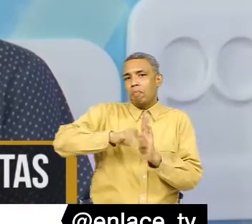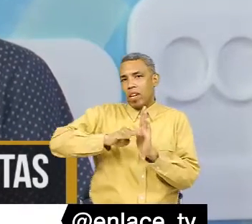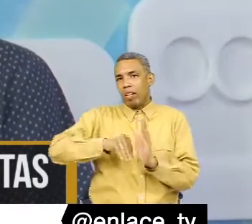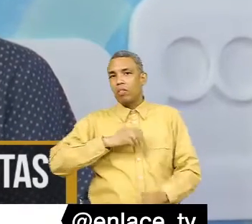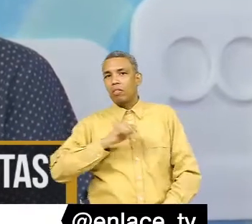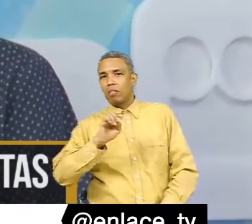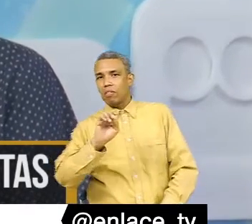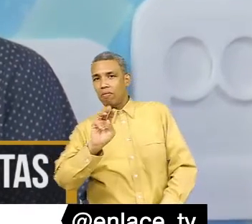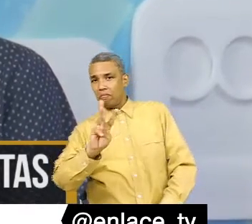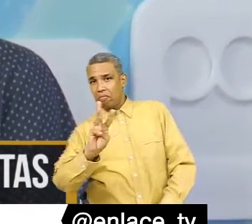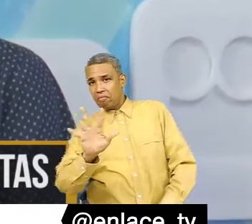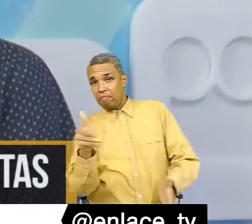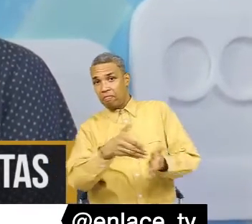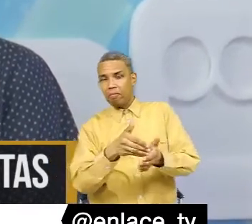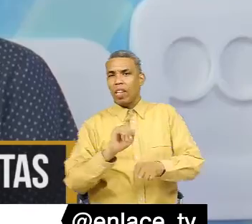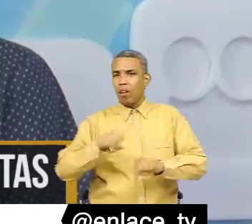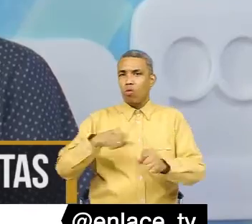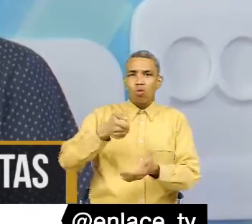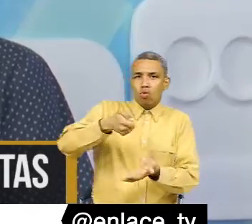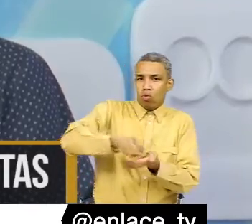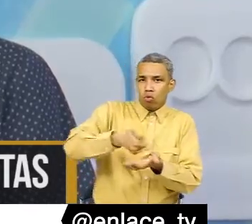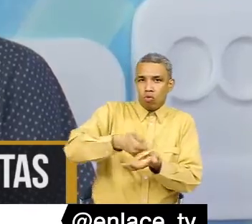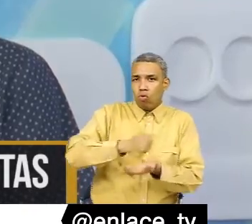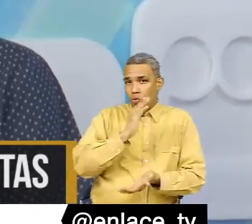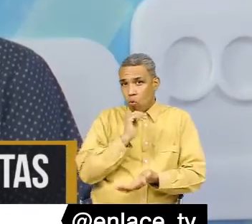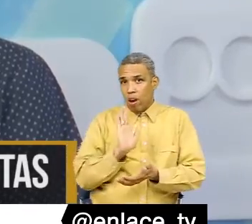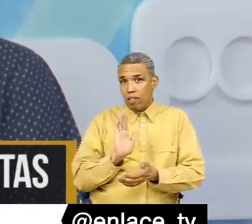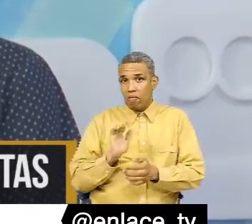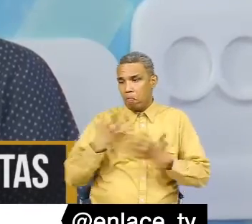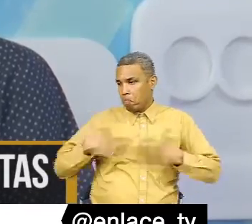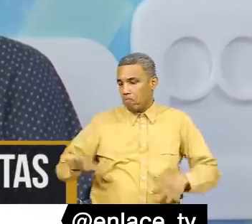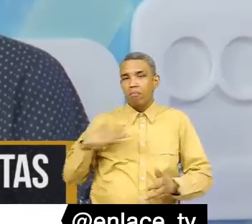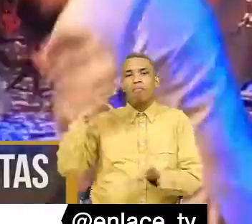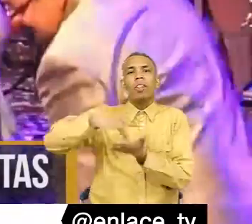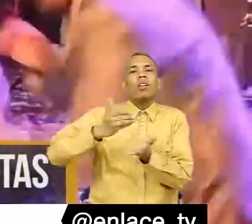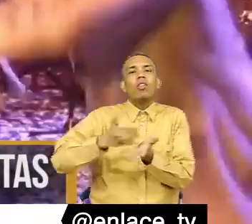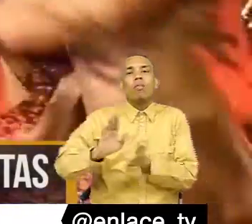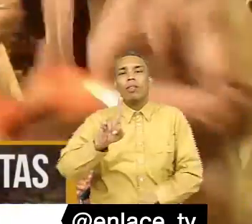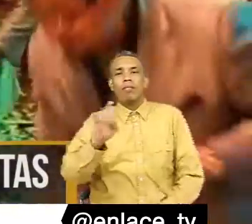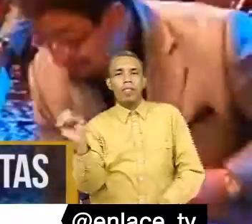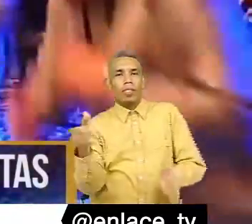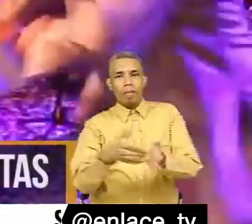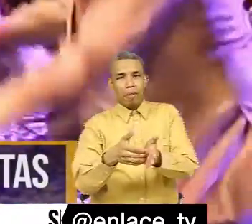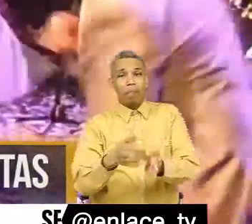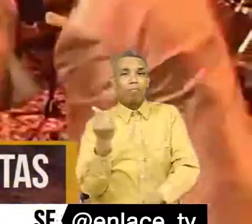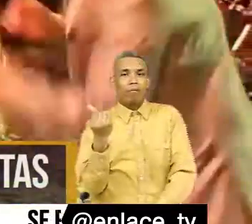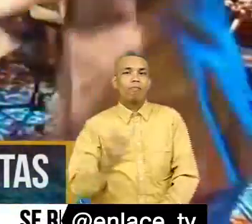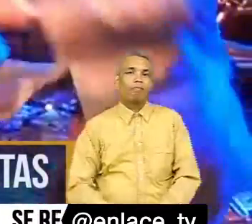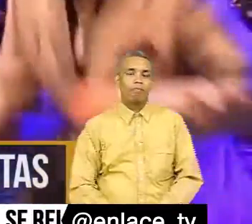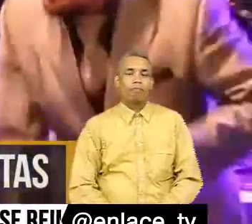para socio y de 60 mil pesos para particulares.